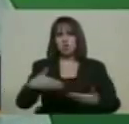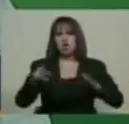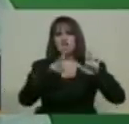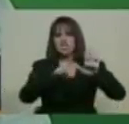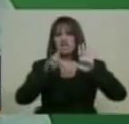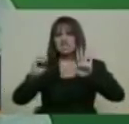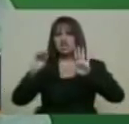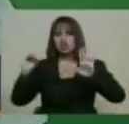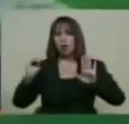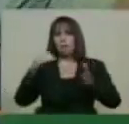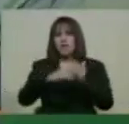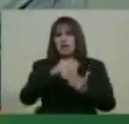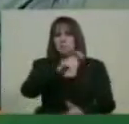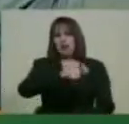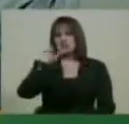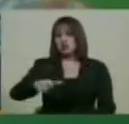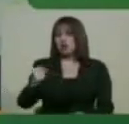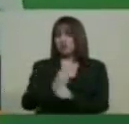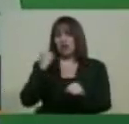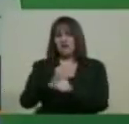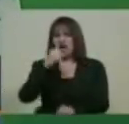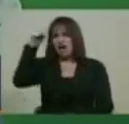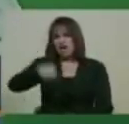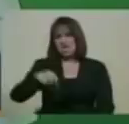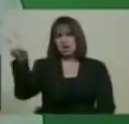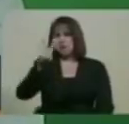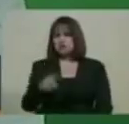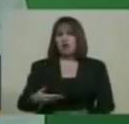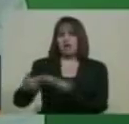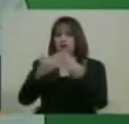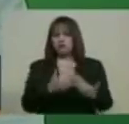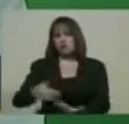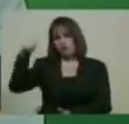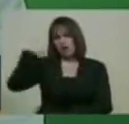5.600.000 colombianos trabajan con nosotros, estudian con nosotros,